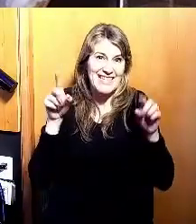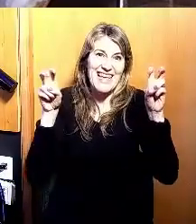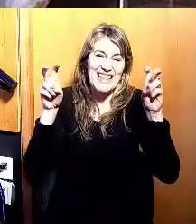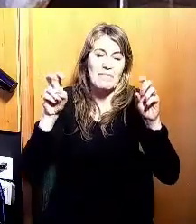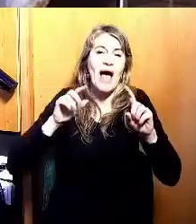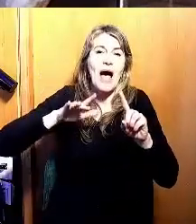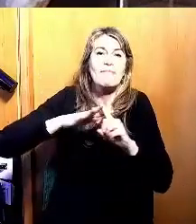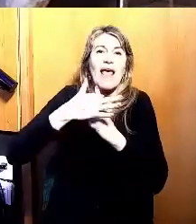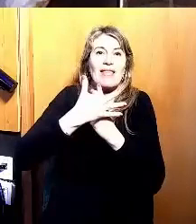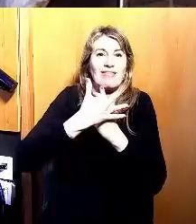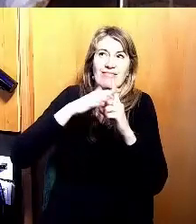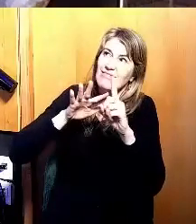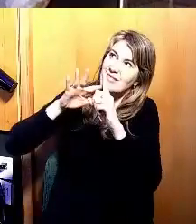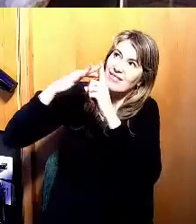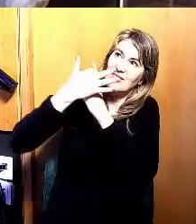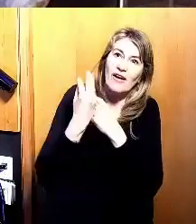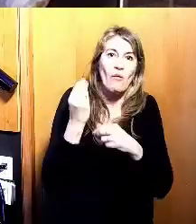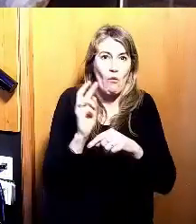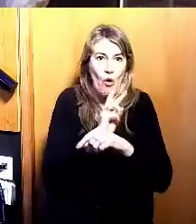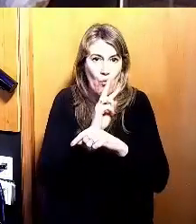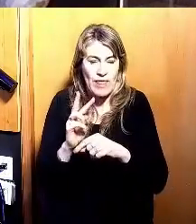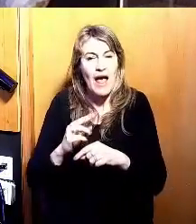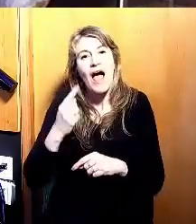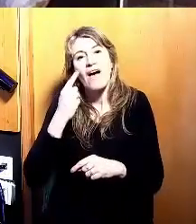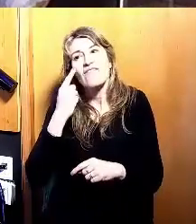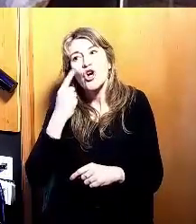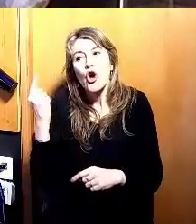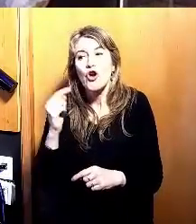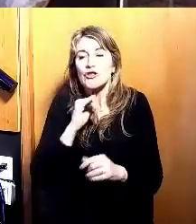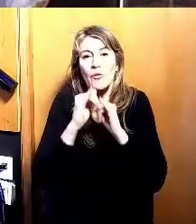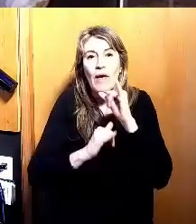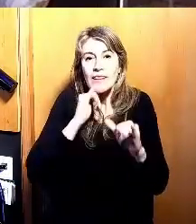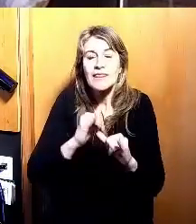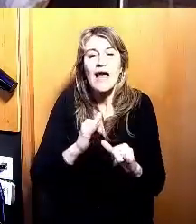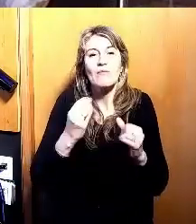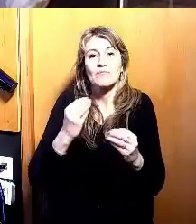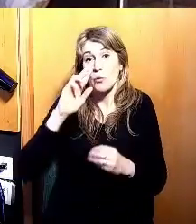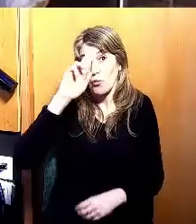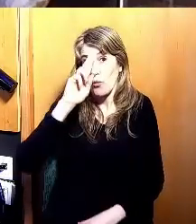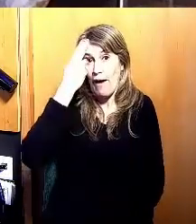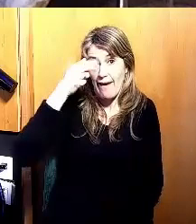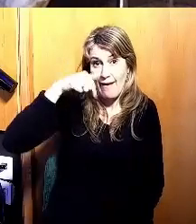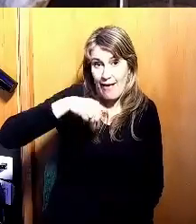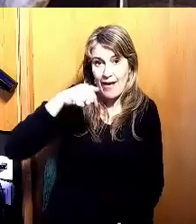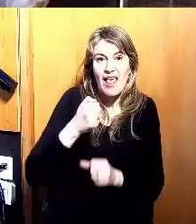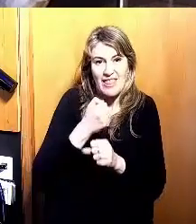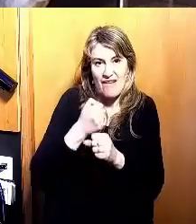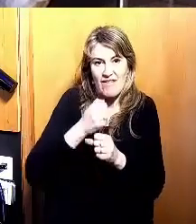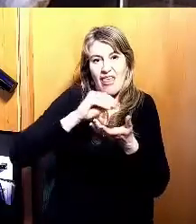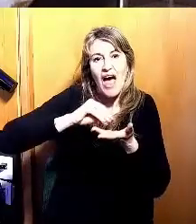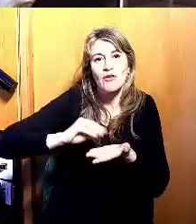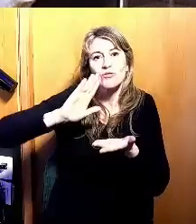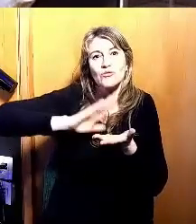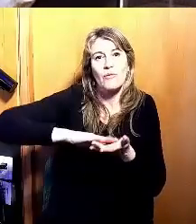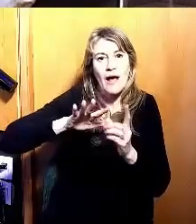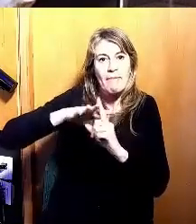Y bueno, y vamos a conocer algunos casos de cómo, en Uruguay en particular, se ha trabajado sobre datos ambientales.